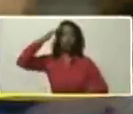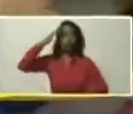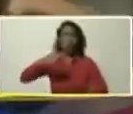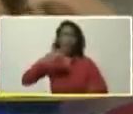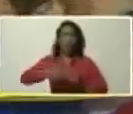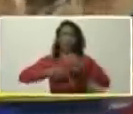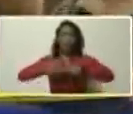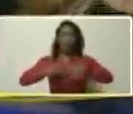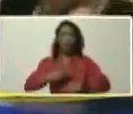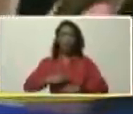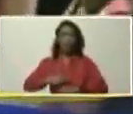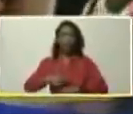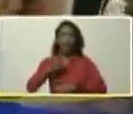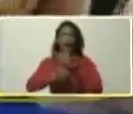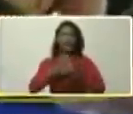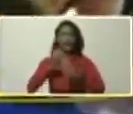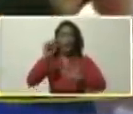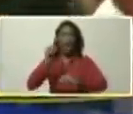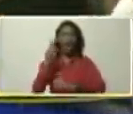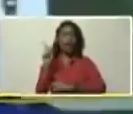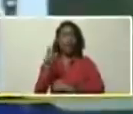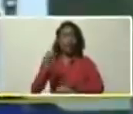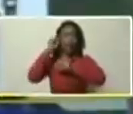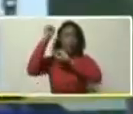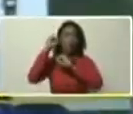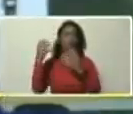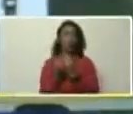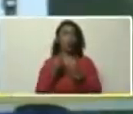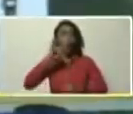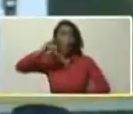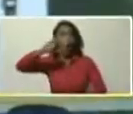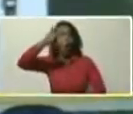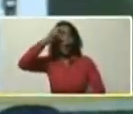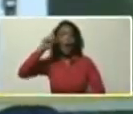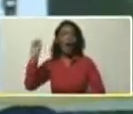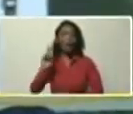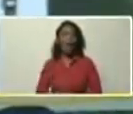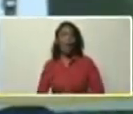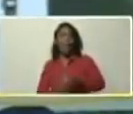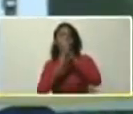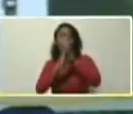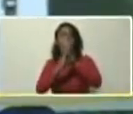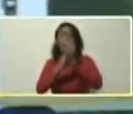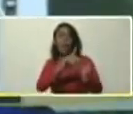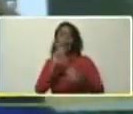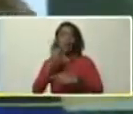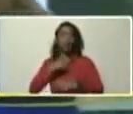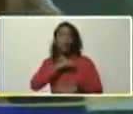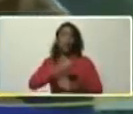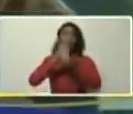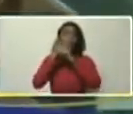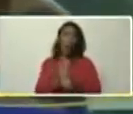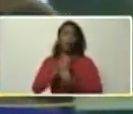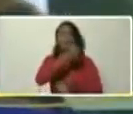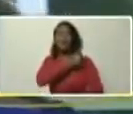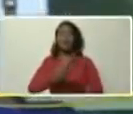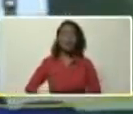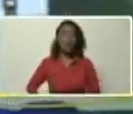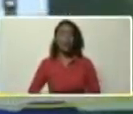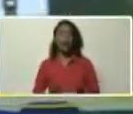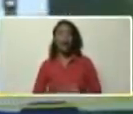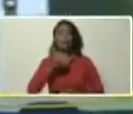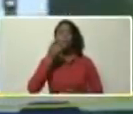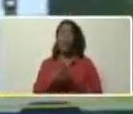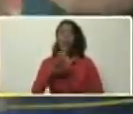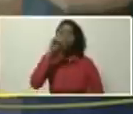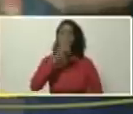revolución para garantizar esa victoria con Jorge Arriaza a la cabeza, y lo esperamos, presidente, el